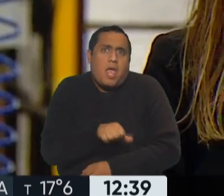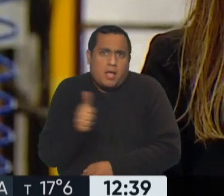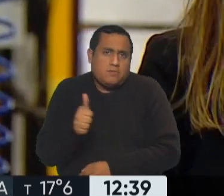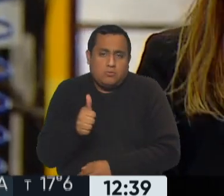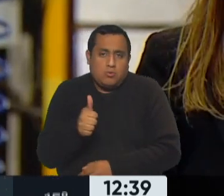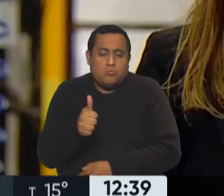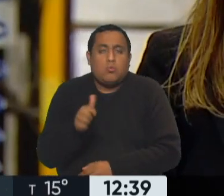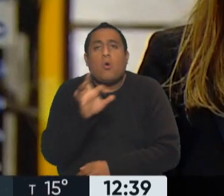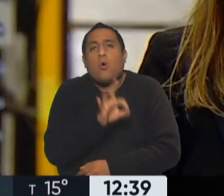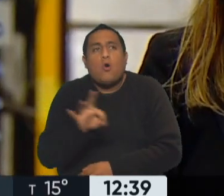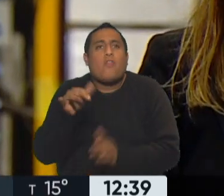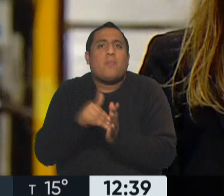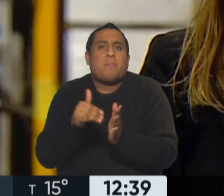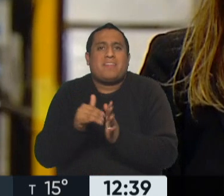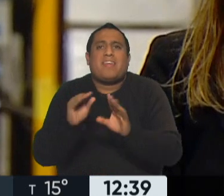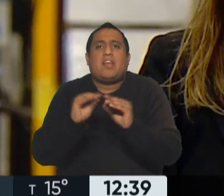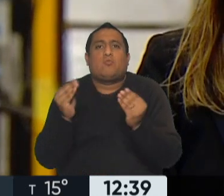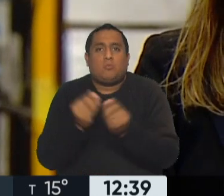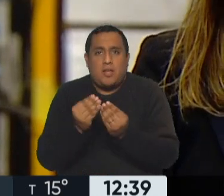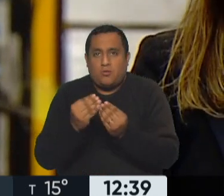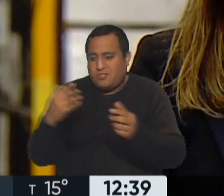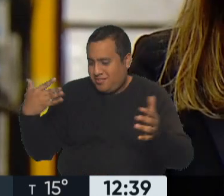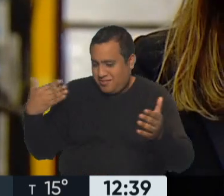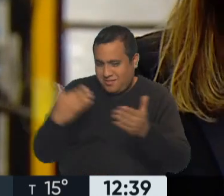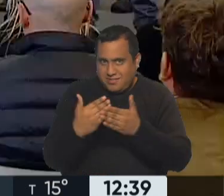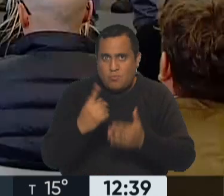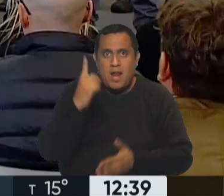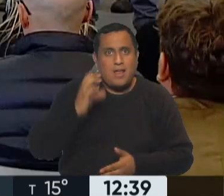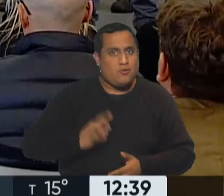o de los resultados que tuvieron en el año.